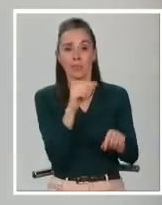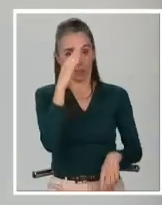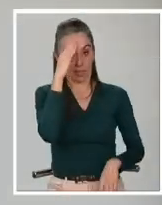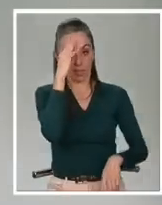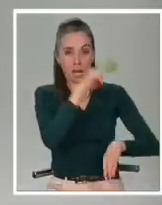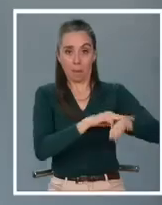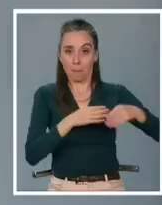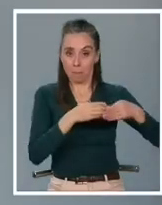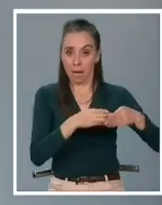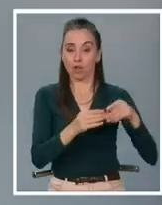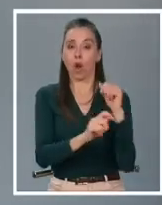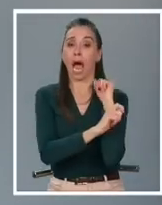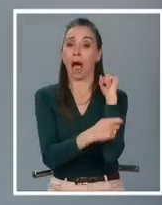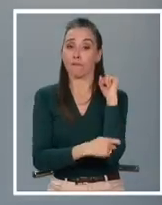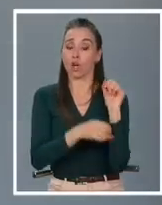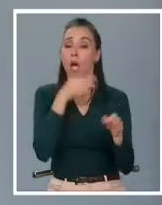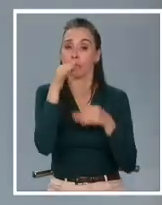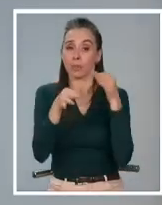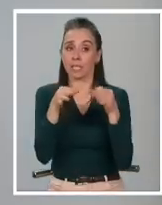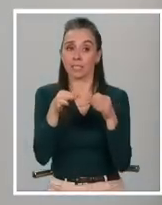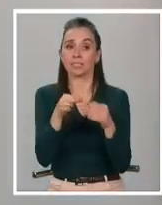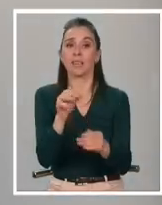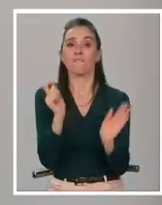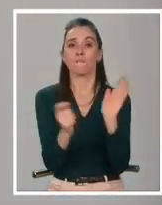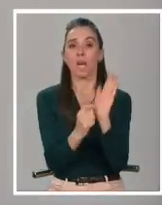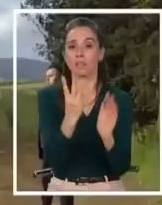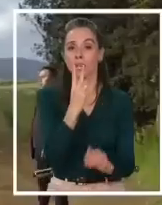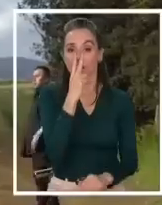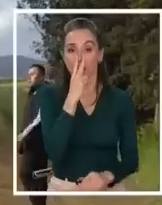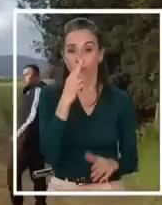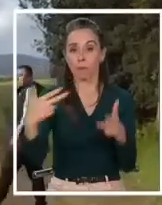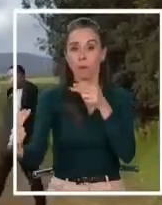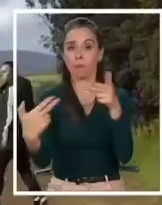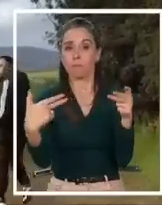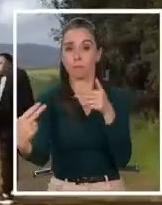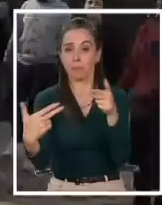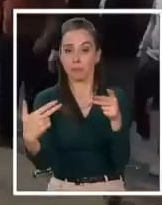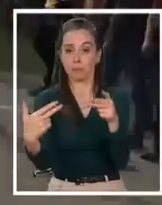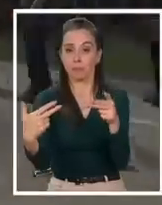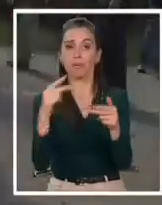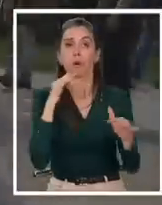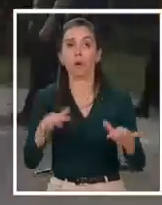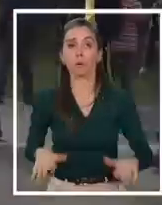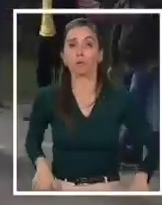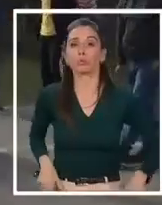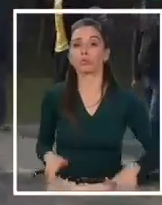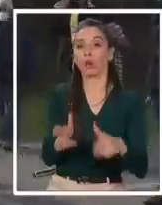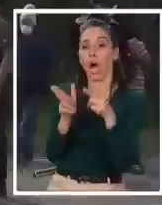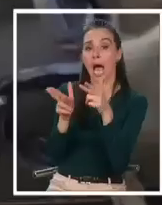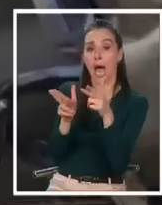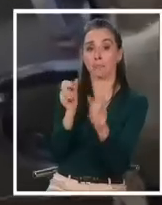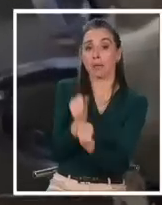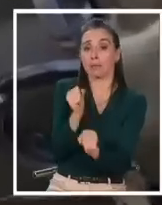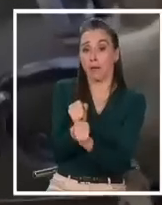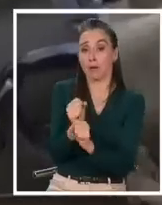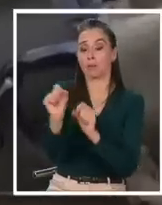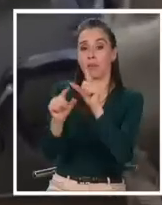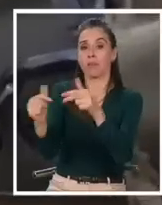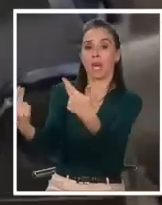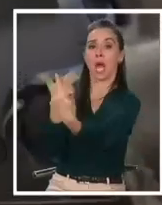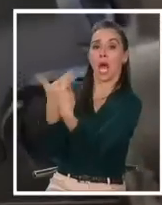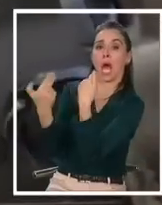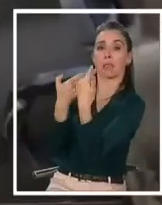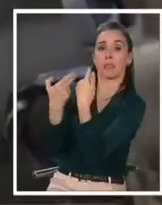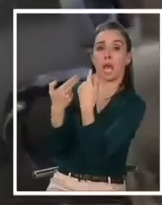marinos. El abogado insistió en que ese 3 de noviembre hubo un enfrentamiento y que utilizaron armas de servicio para repeler el